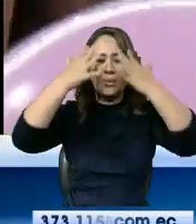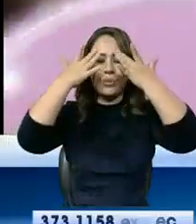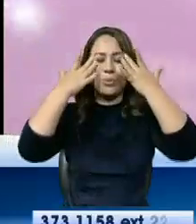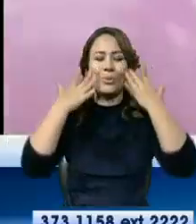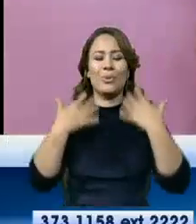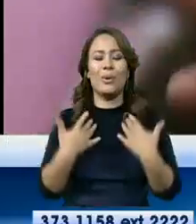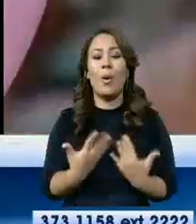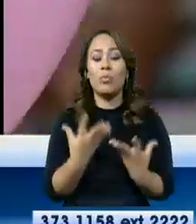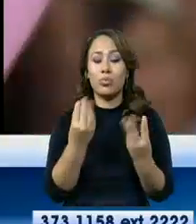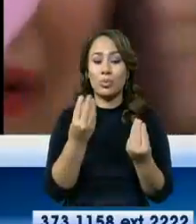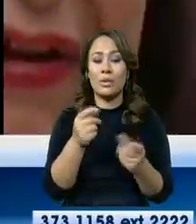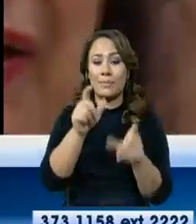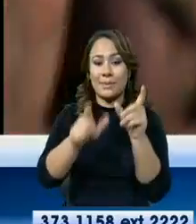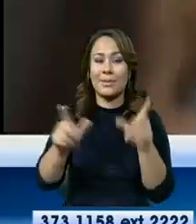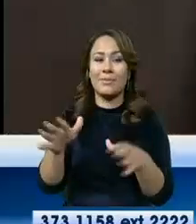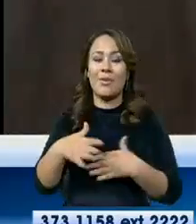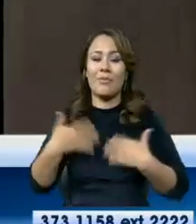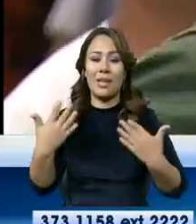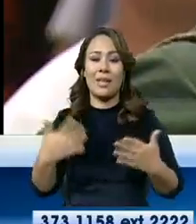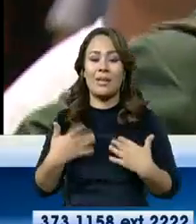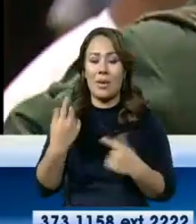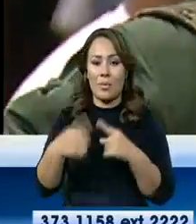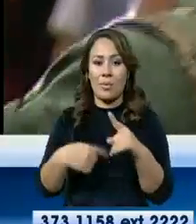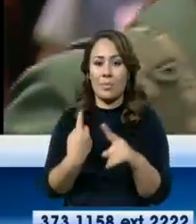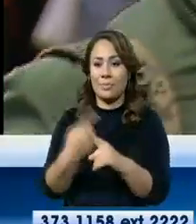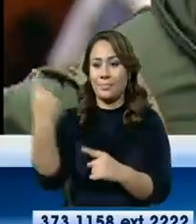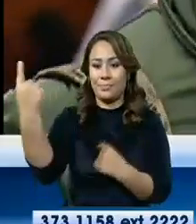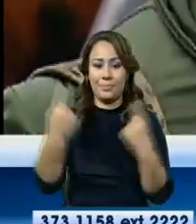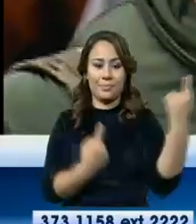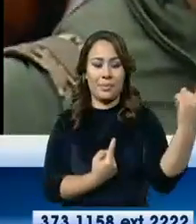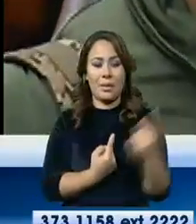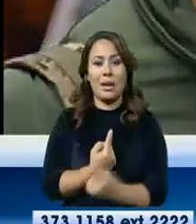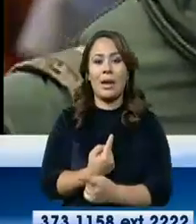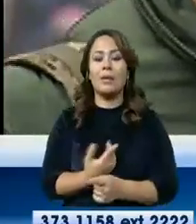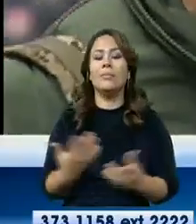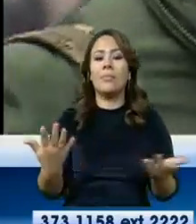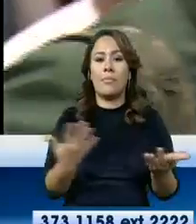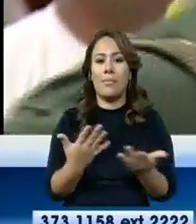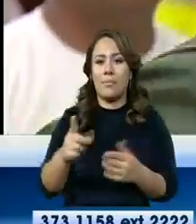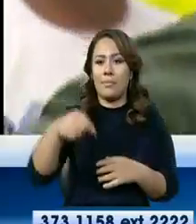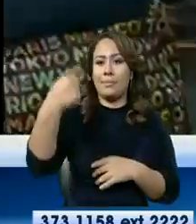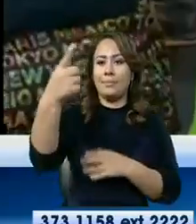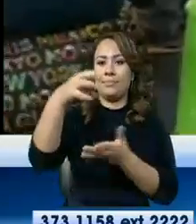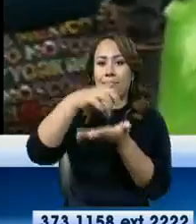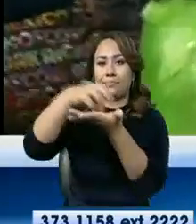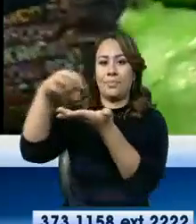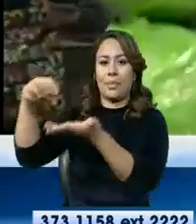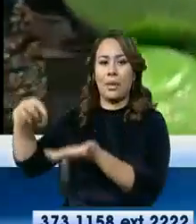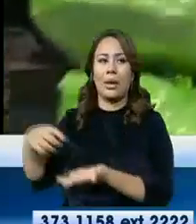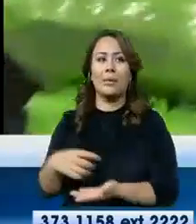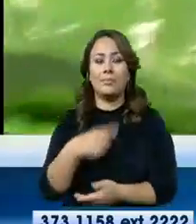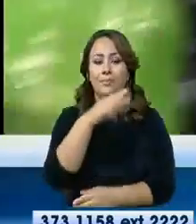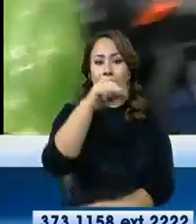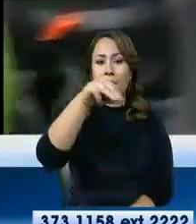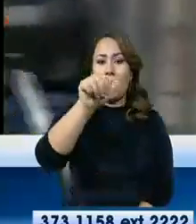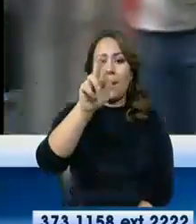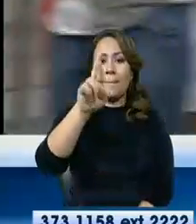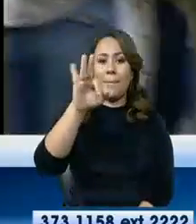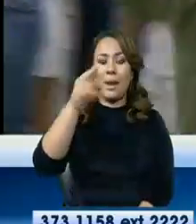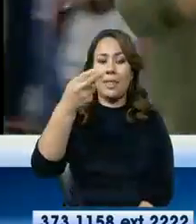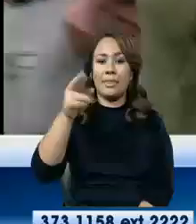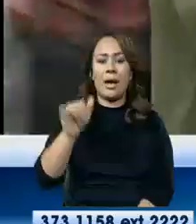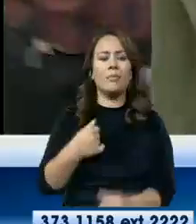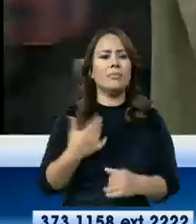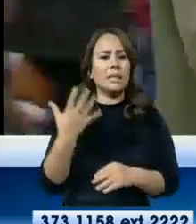de emociones se percibe a la llegada de los seres amados que radican en otros países, como Marta Mendoza, que vive desde